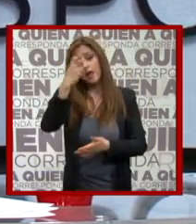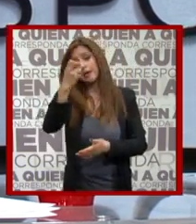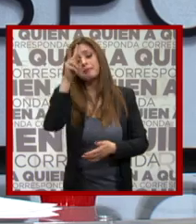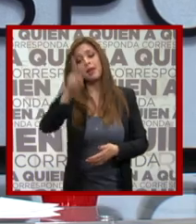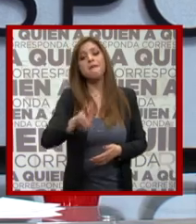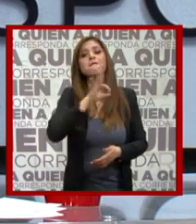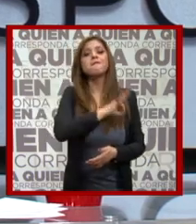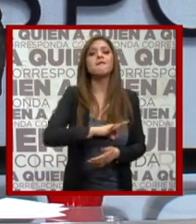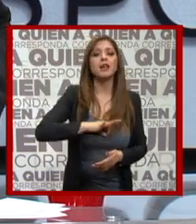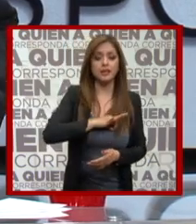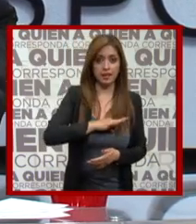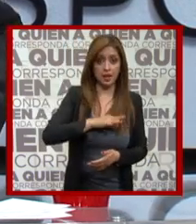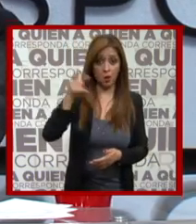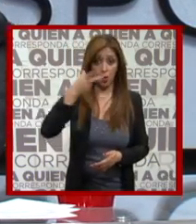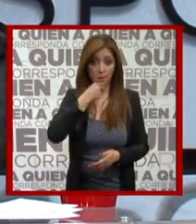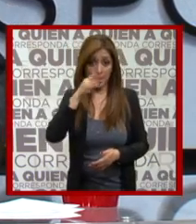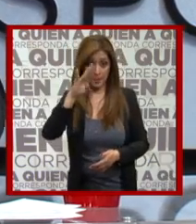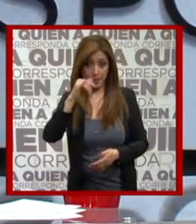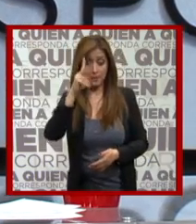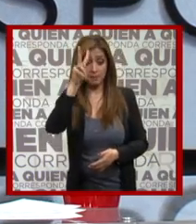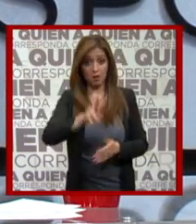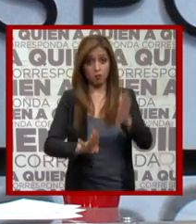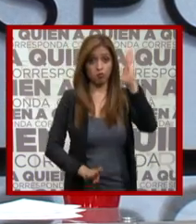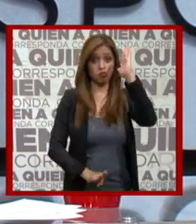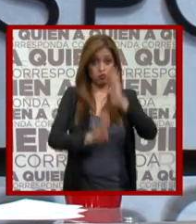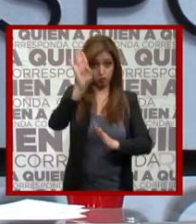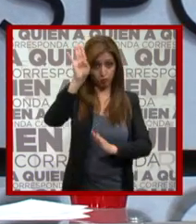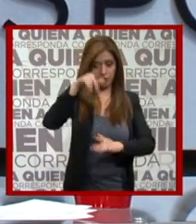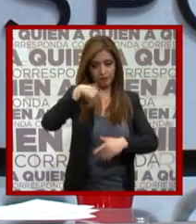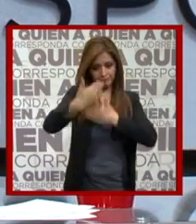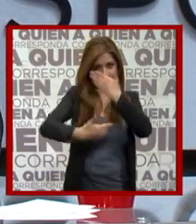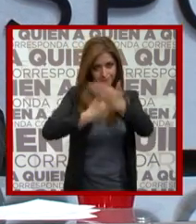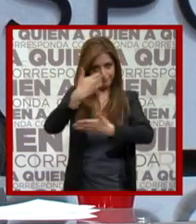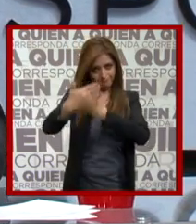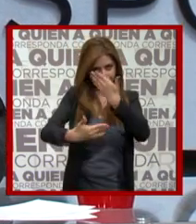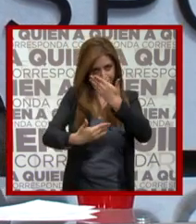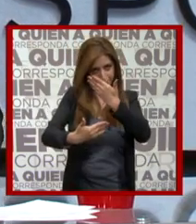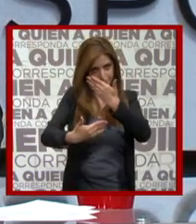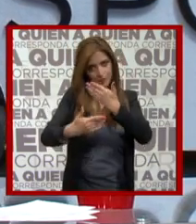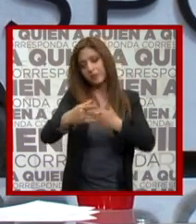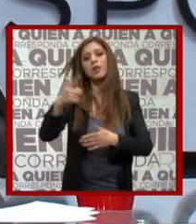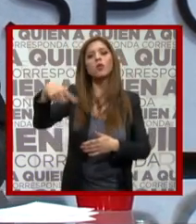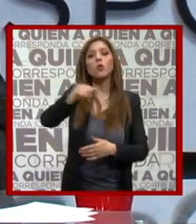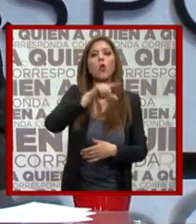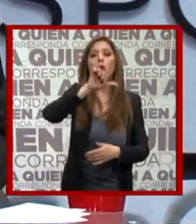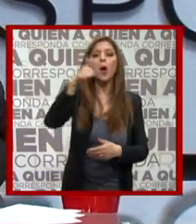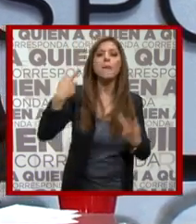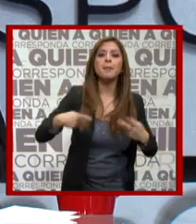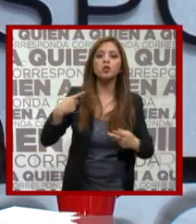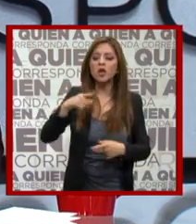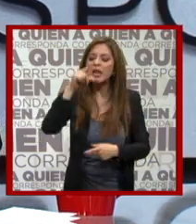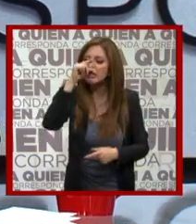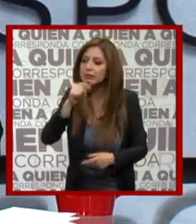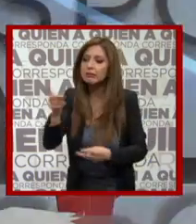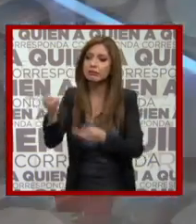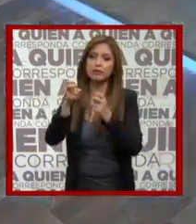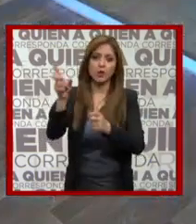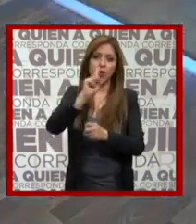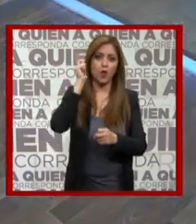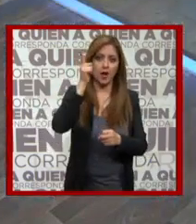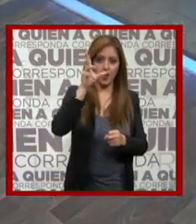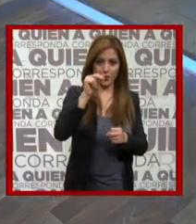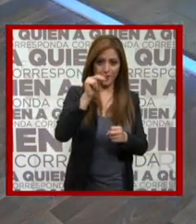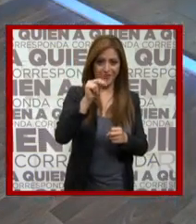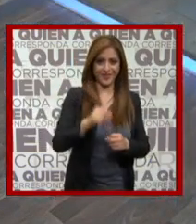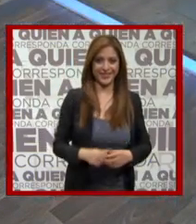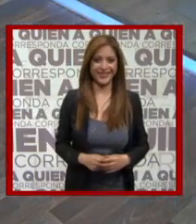Felicidades y enhorabuena. Baby, te deseo mucho éxito y que muchos más se restablezcan y muchos más ni siquiera pisen los malos pasos. Que diría que se hagan con ustedes.